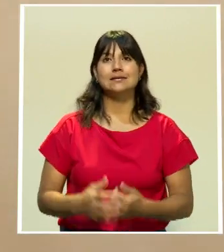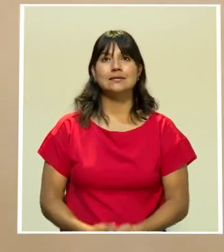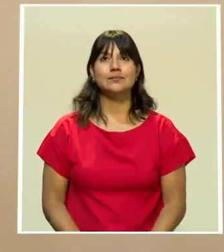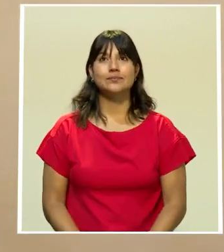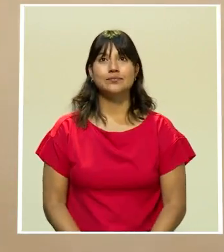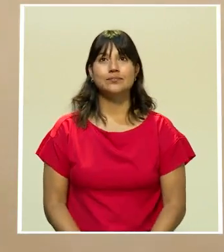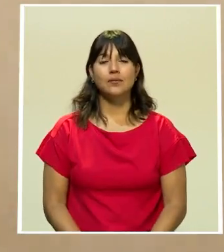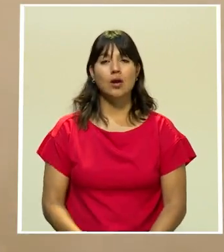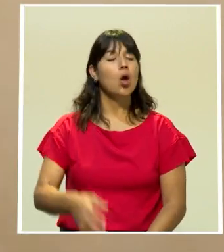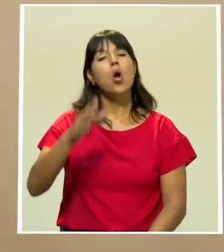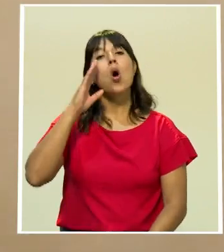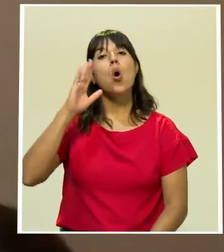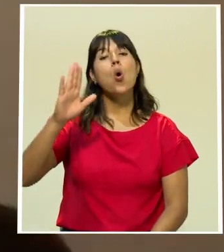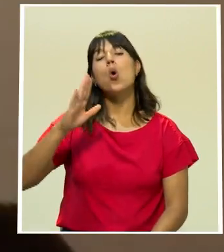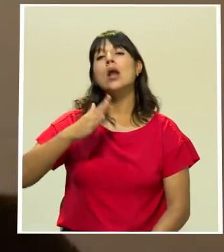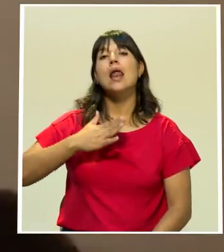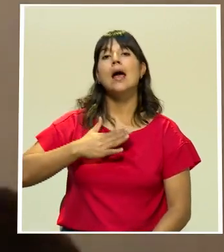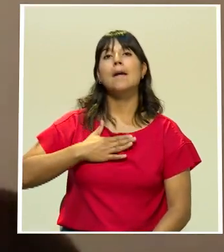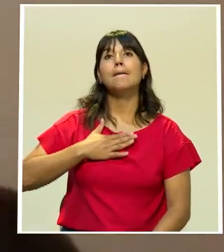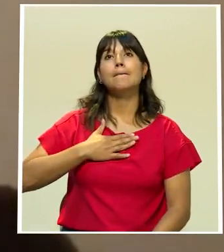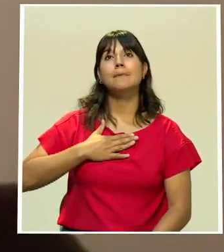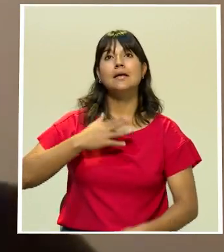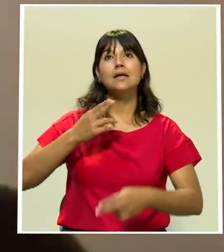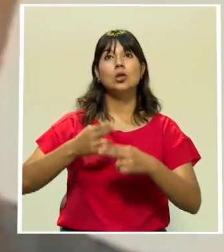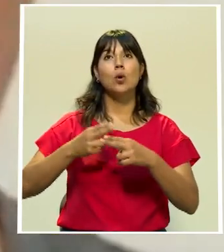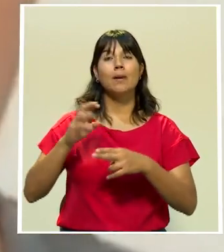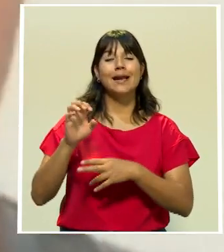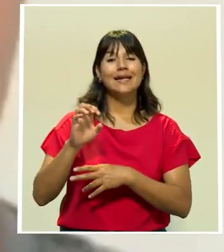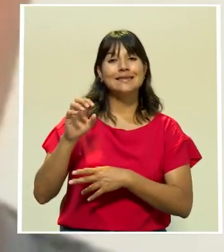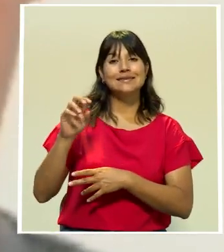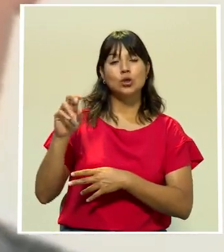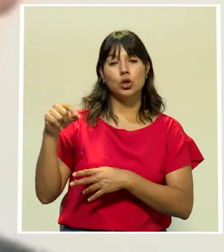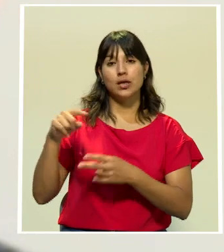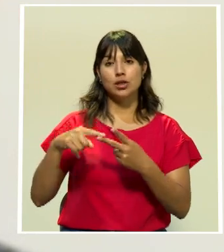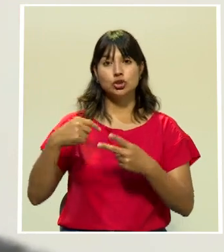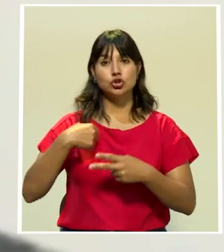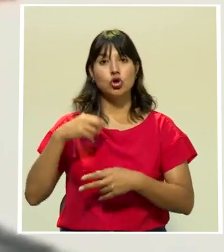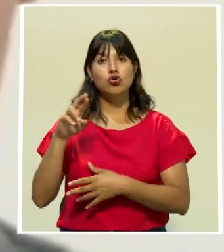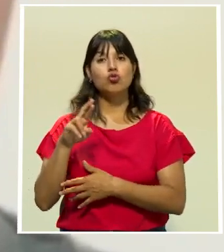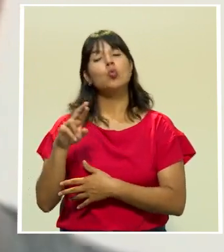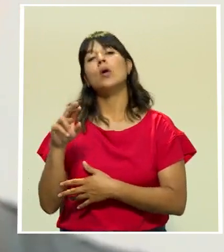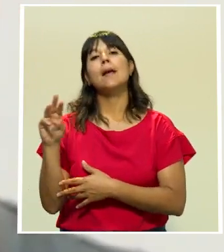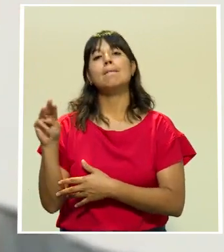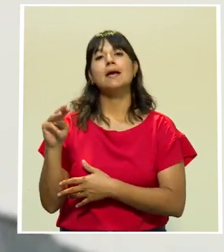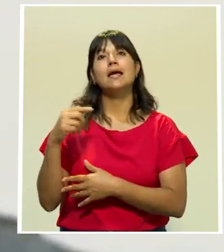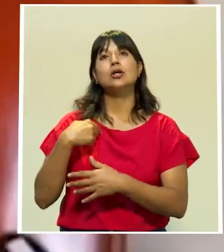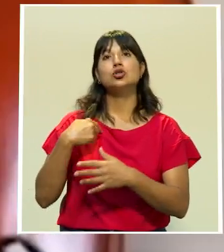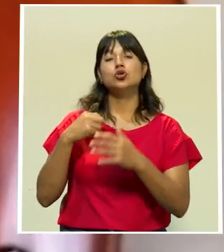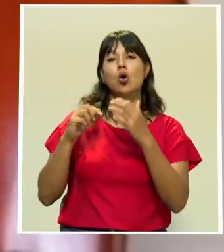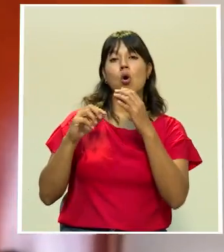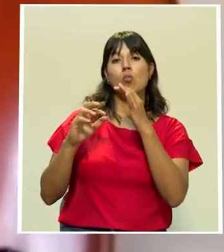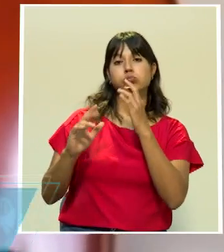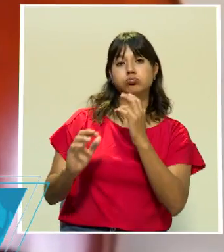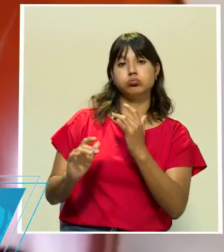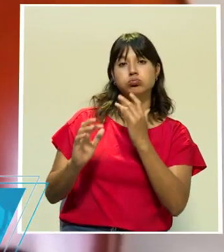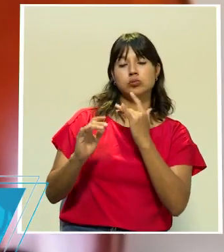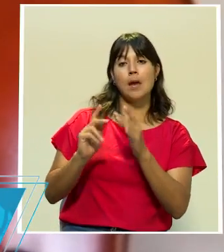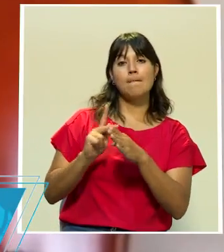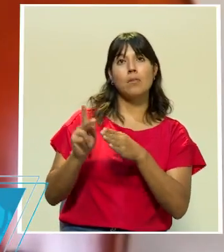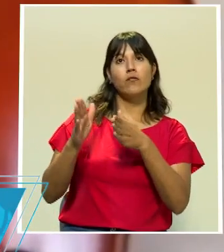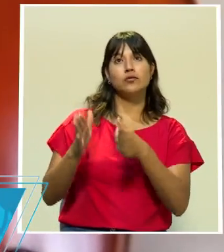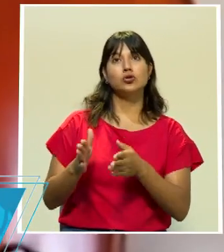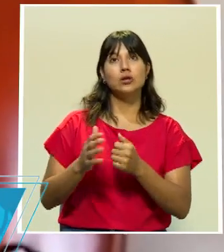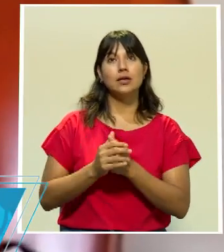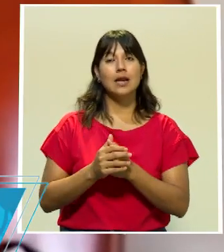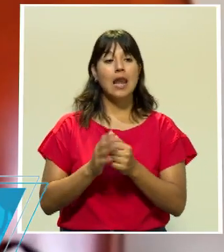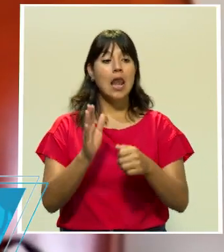Hola, soy José Daniel Calvo Moreno. Hola, mi nombre es Ernesto Quiroz. Hola, soy Rubén Mejía, soy saxofonista profesional. Lo que la música